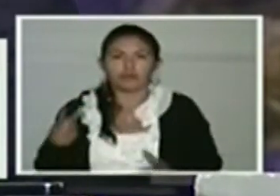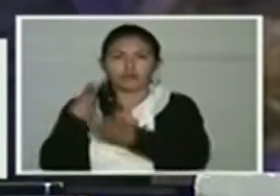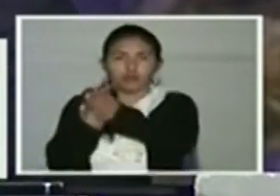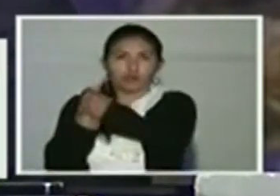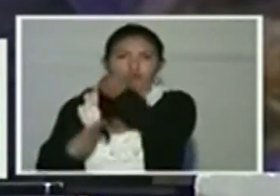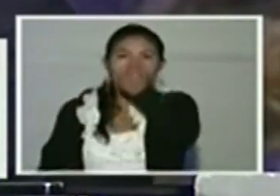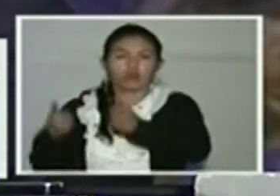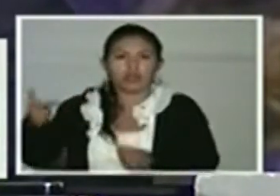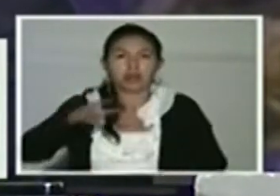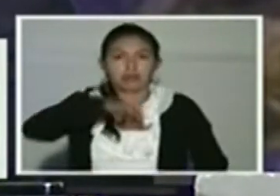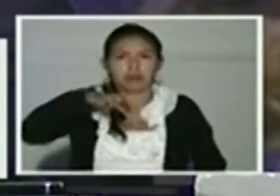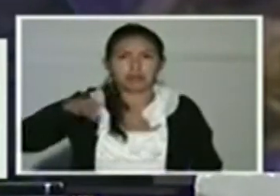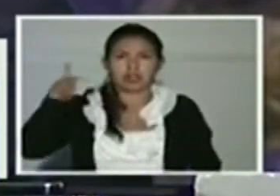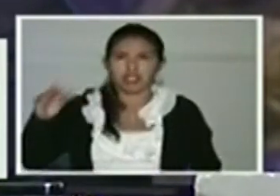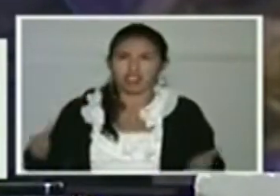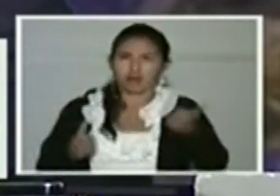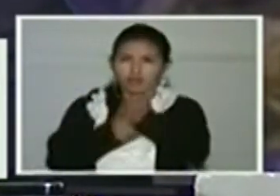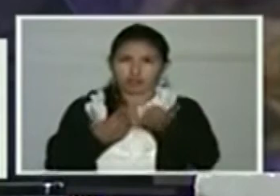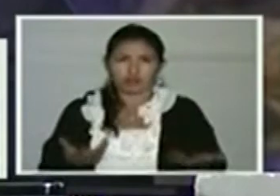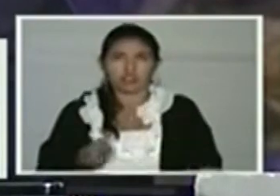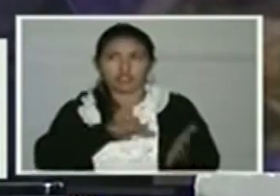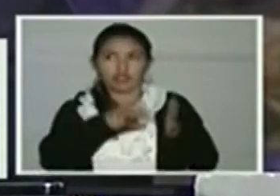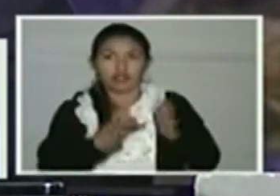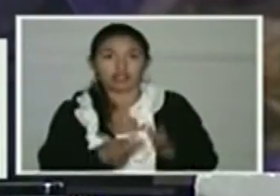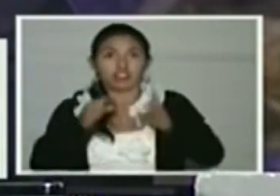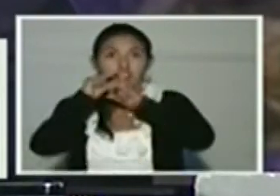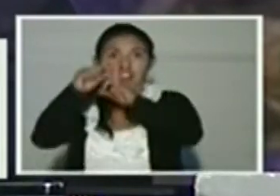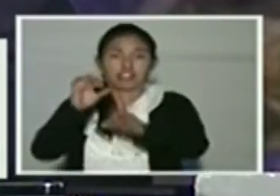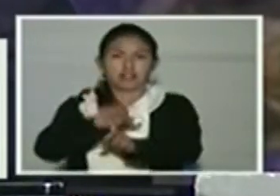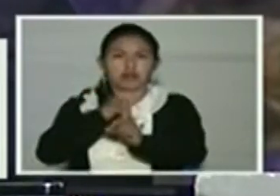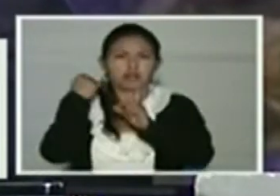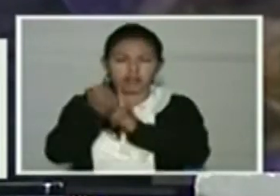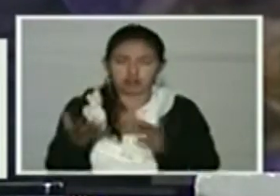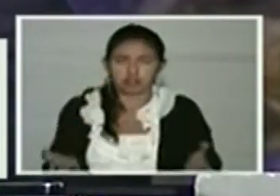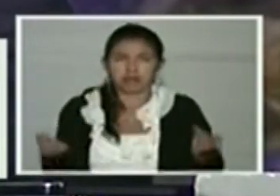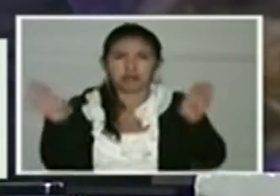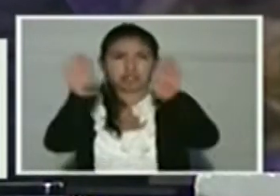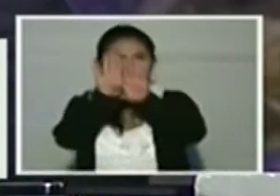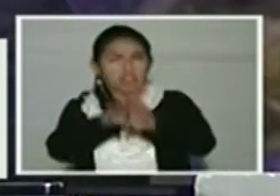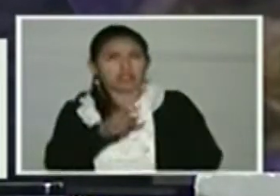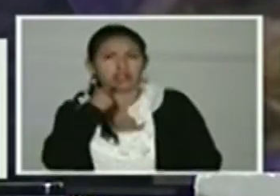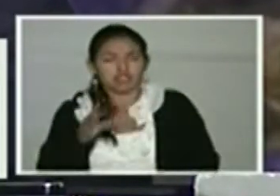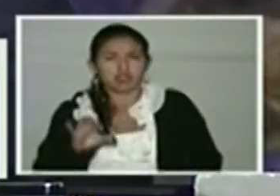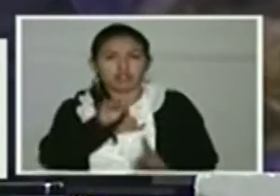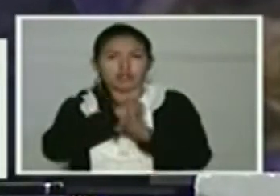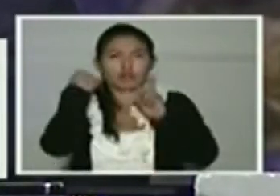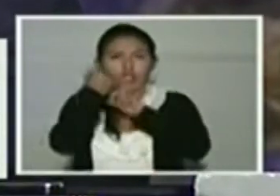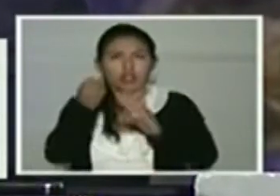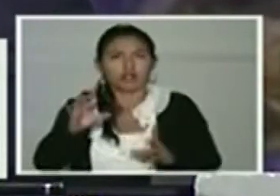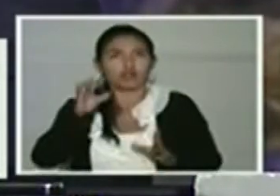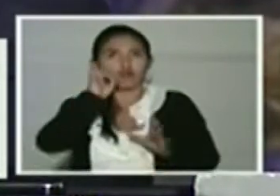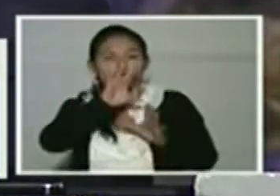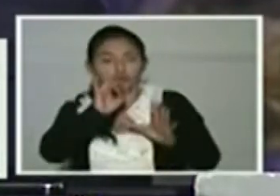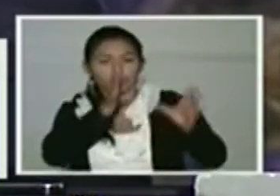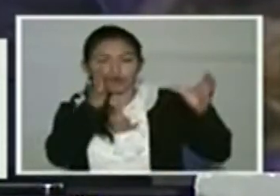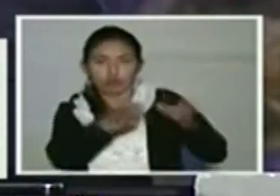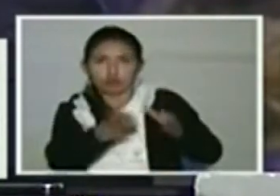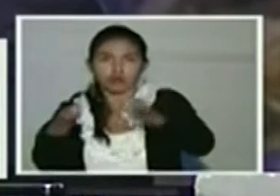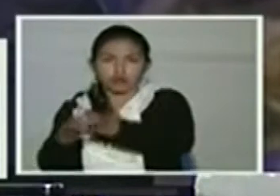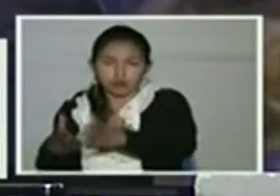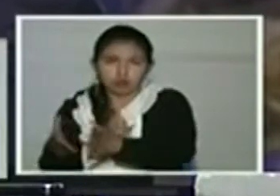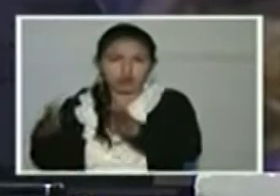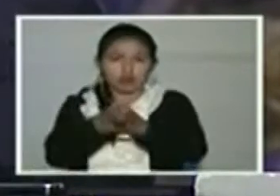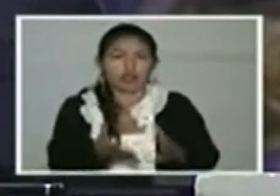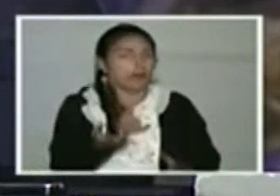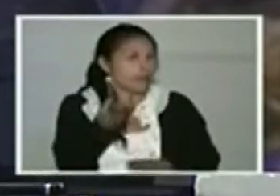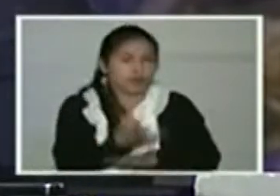apoya al candidato ppk que dice que cerraremos los programas sociales nosotros no cerraremos ningún programa social por el contrario aumentaremos la